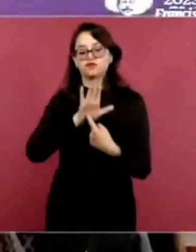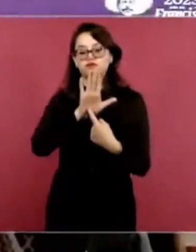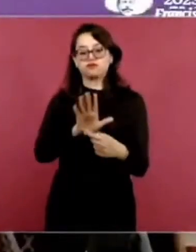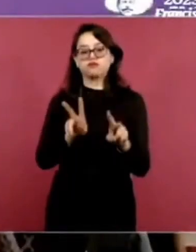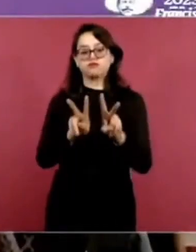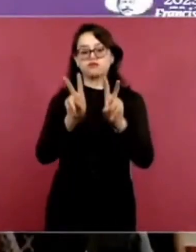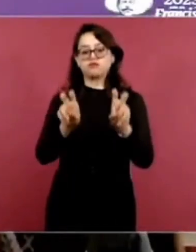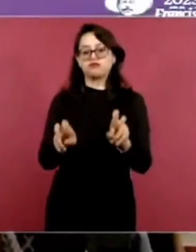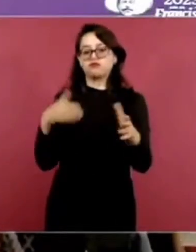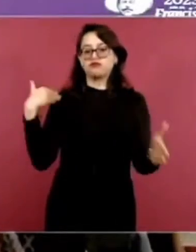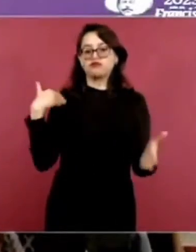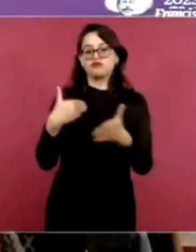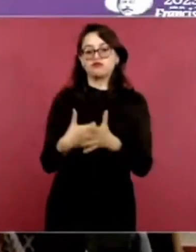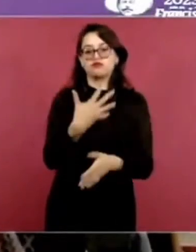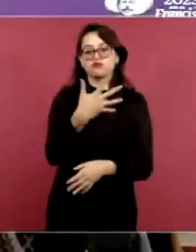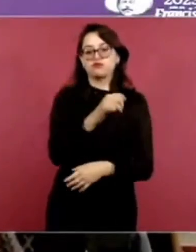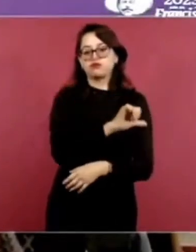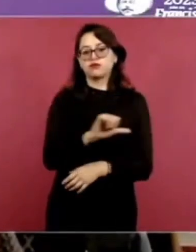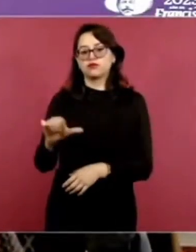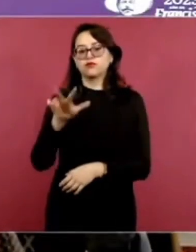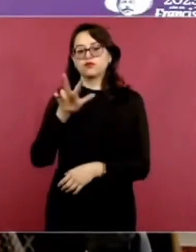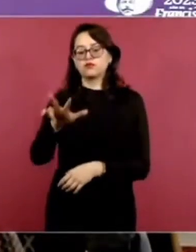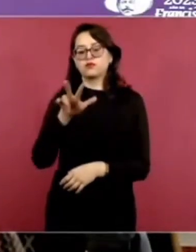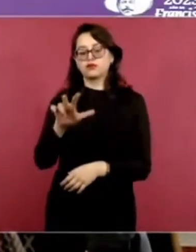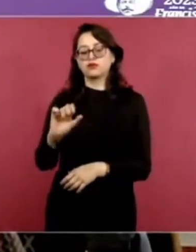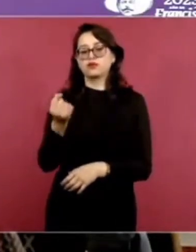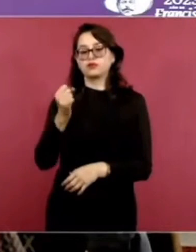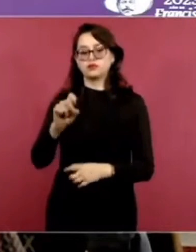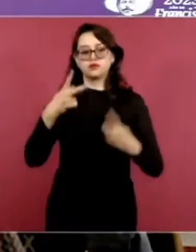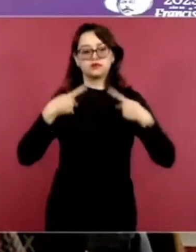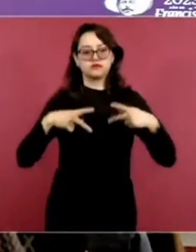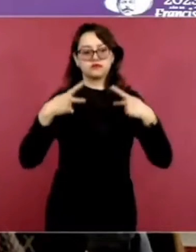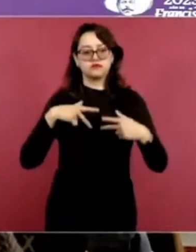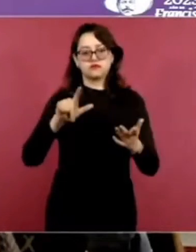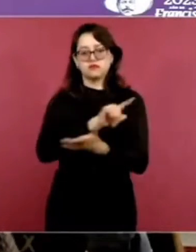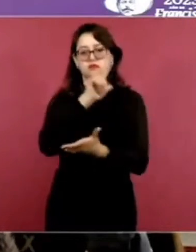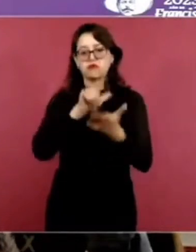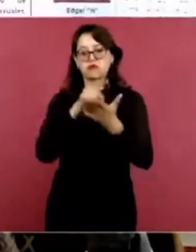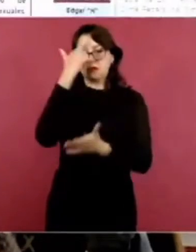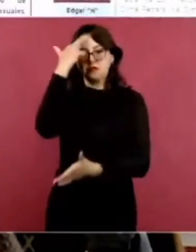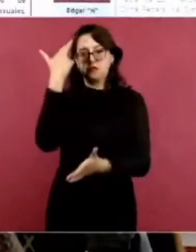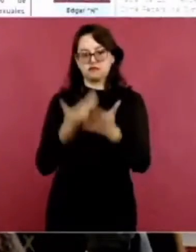en el periodo del 5 al 18 de septiembre. Adelante.